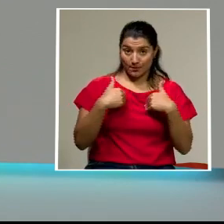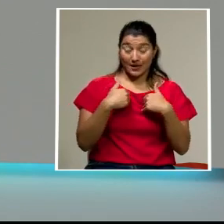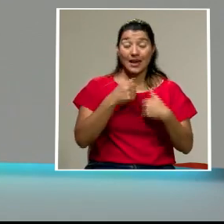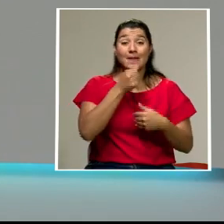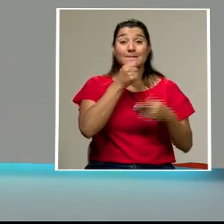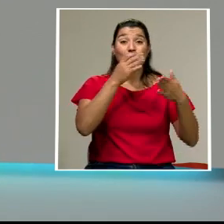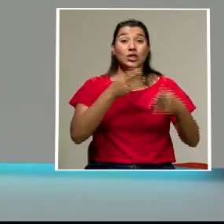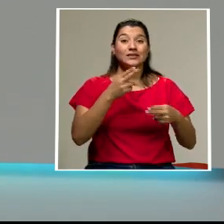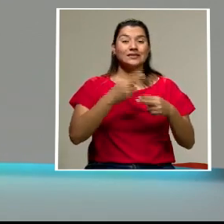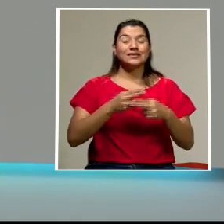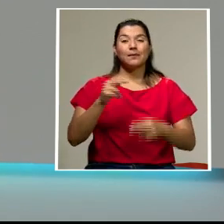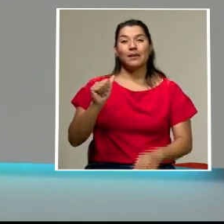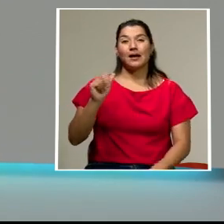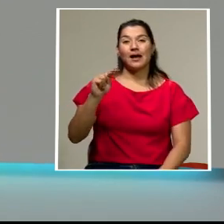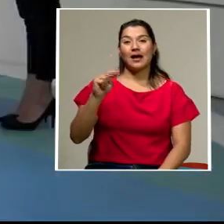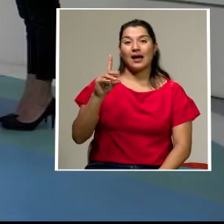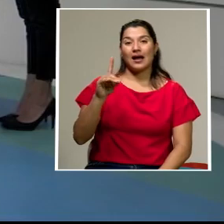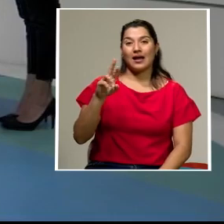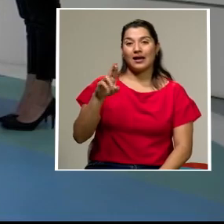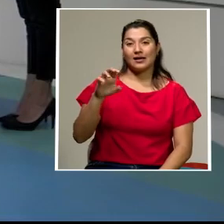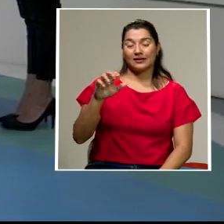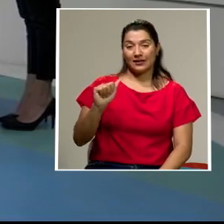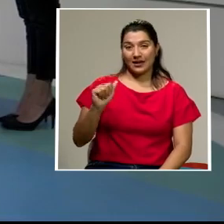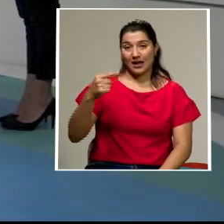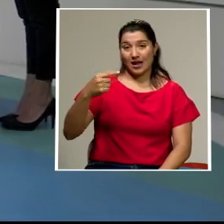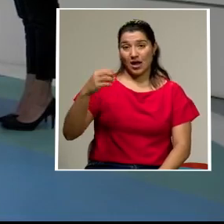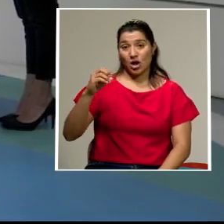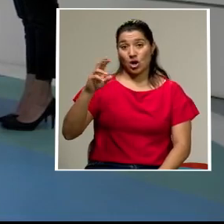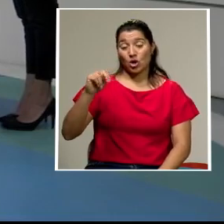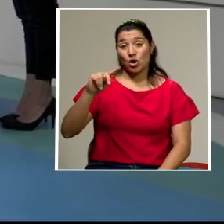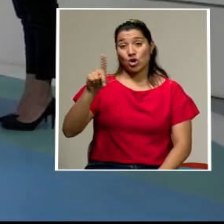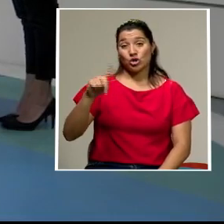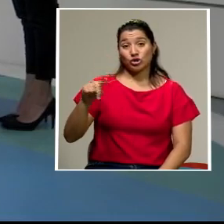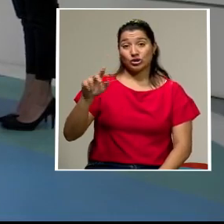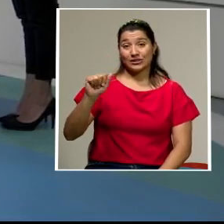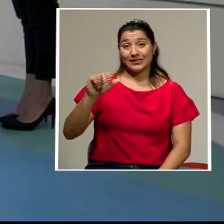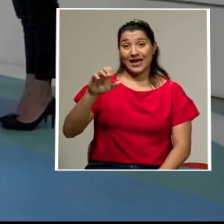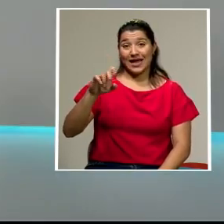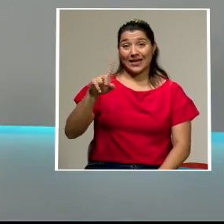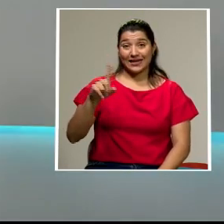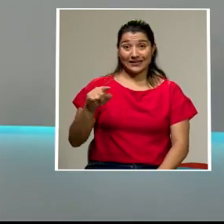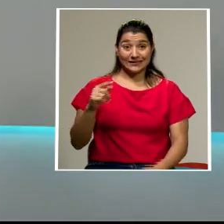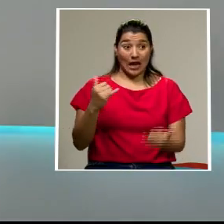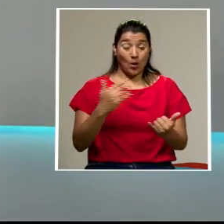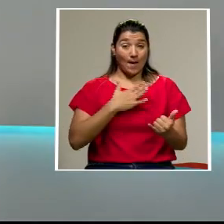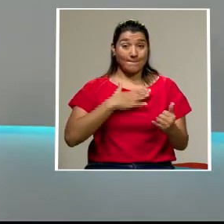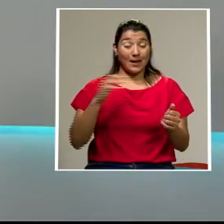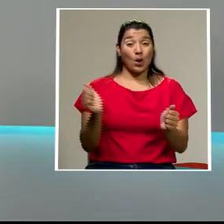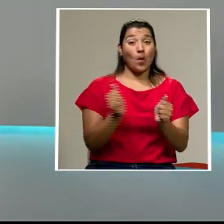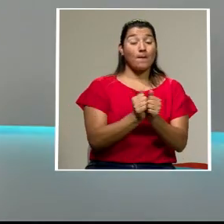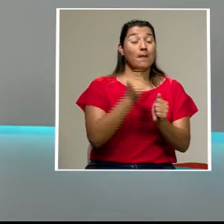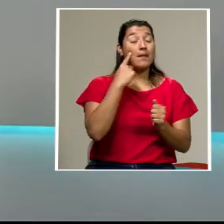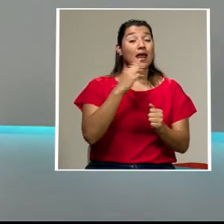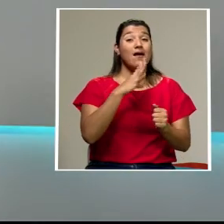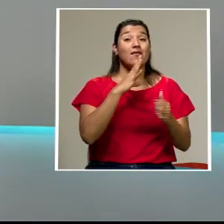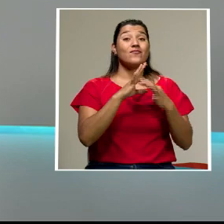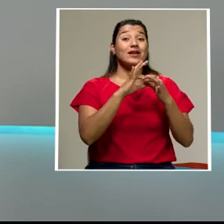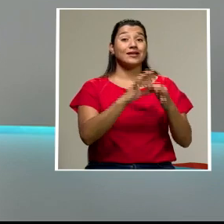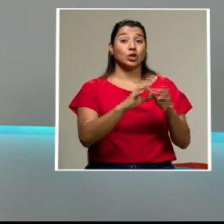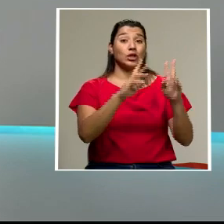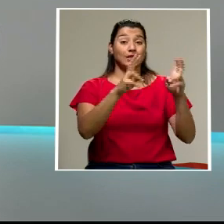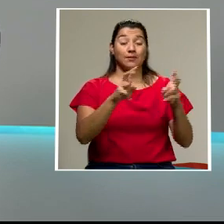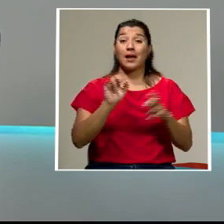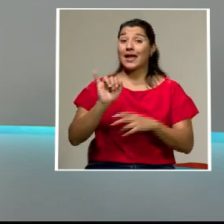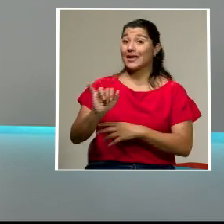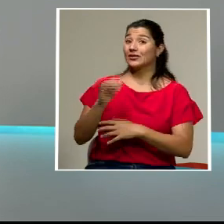para ampliarnos esta información. Muy buenas noches, Andrea. Buenas noches, Melissa, y efectivamente esto es una muy buena noticia porque eso